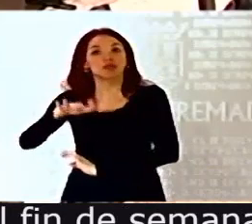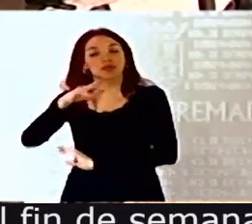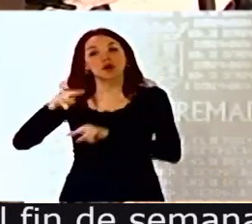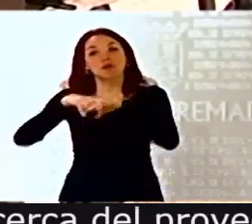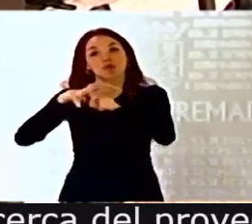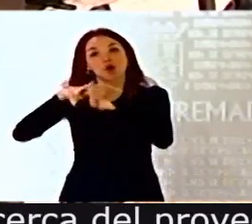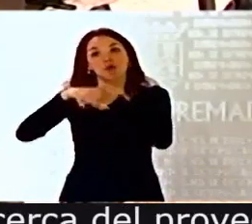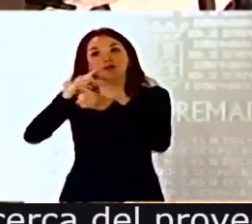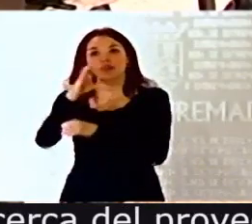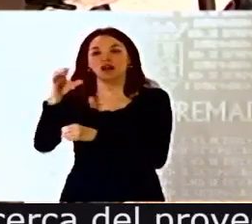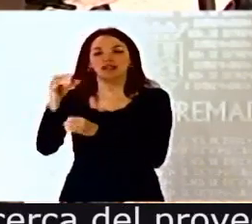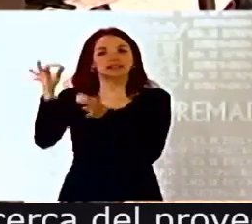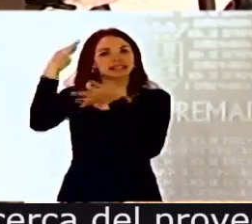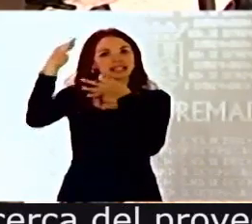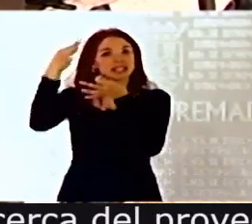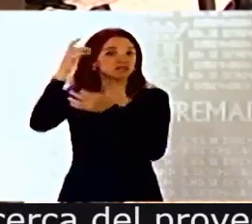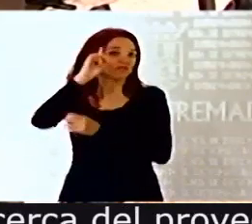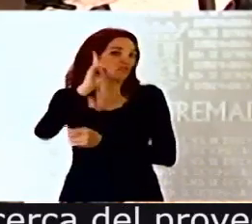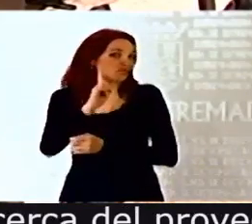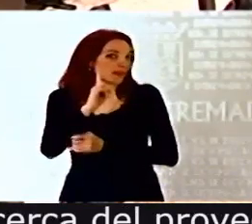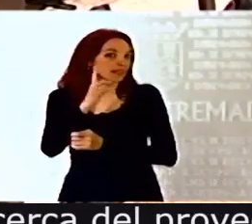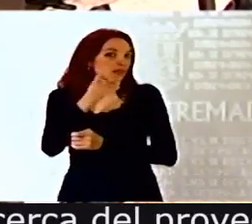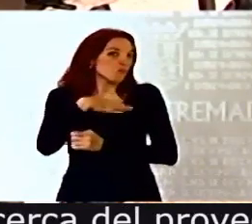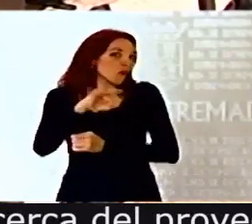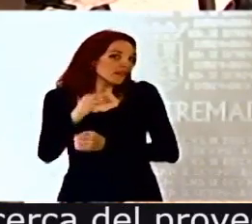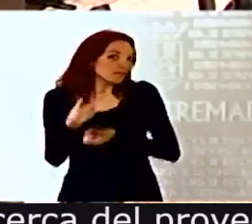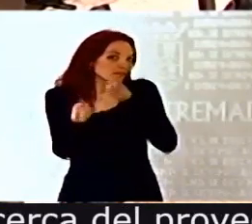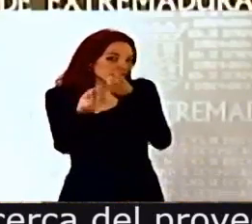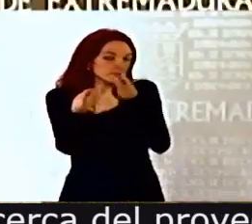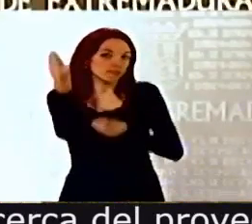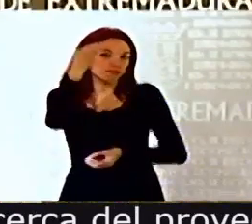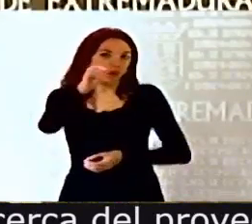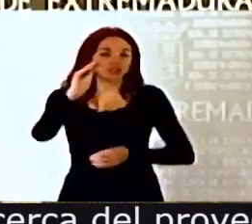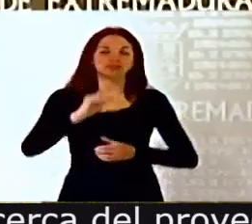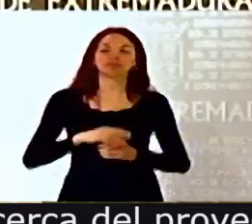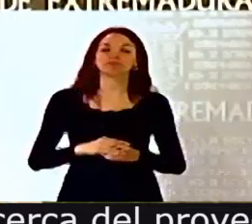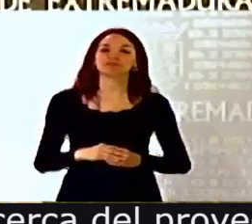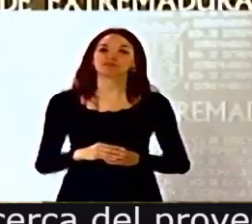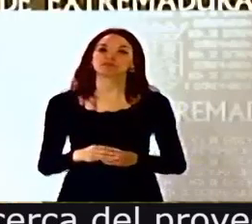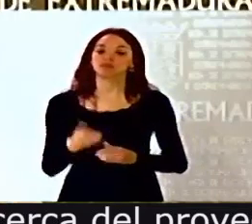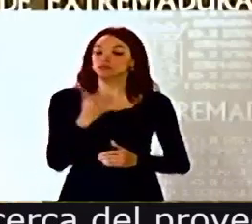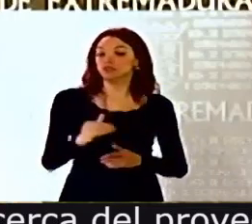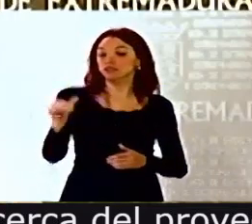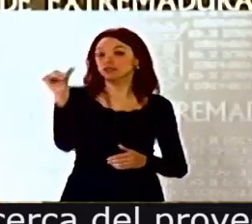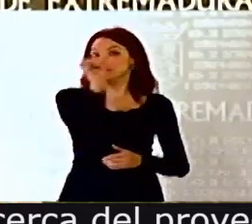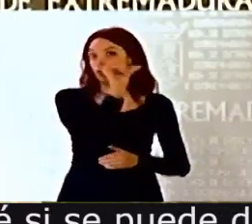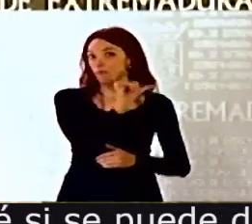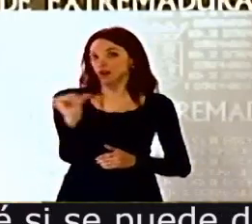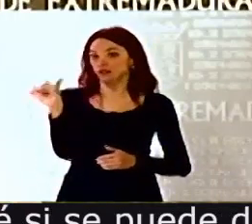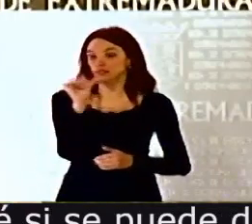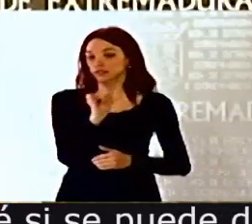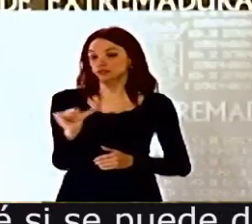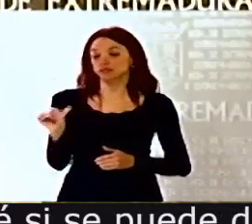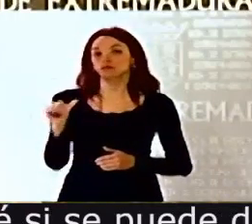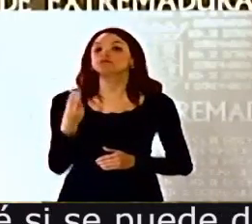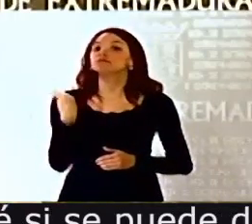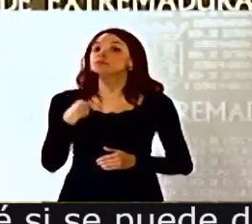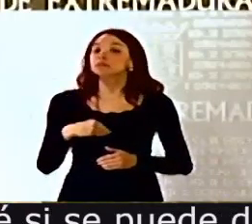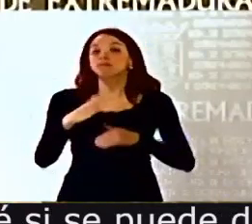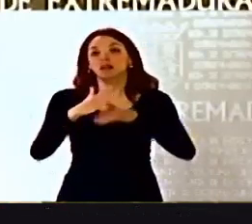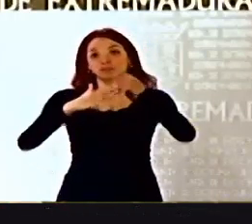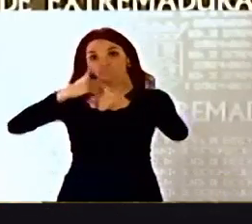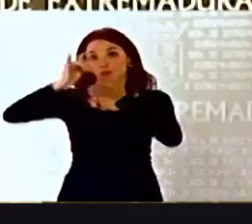Sabemos pocos detalles, no sé si se pueden dar más sobre este asunto. En las próximas semanas, los propios promotores del proyecto